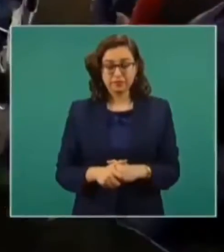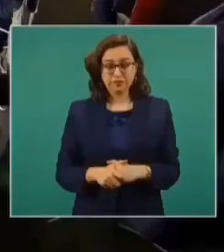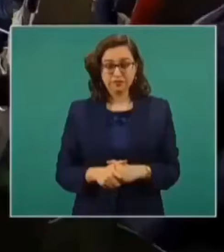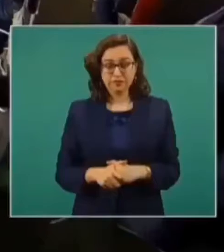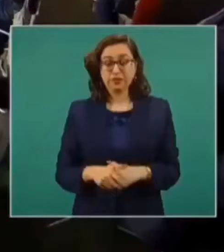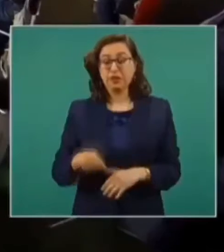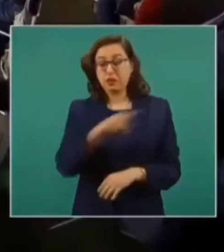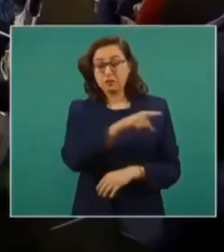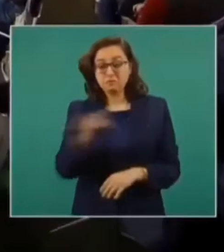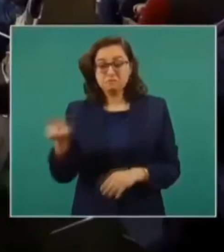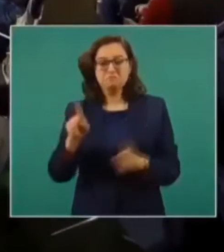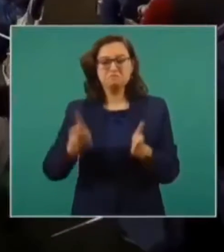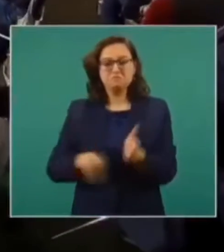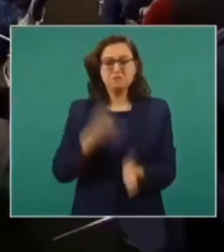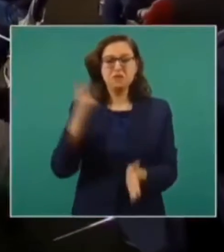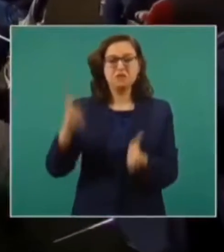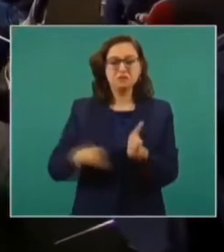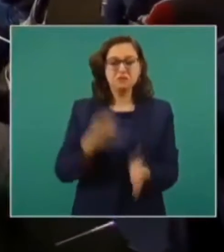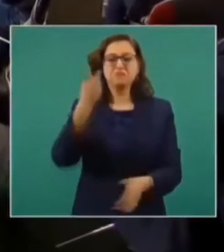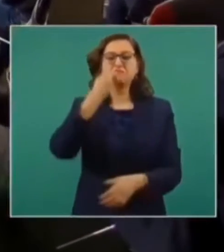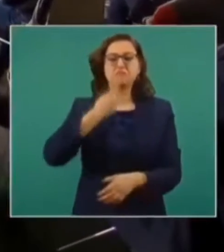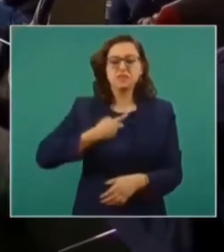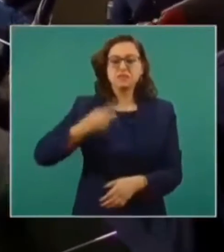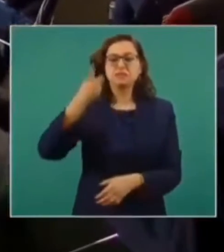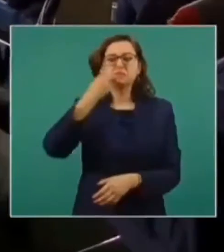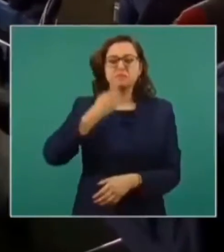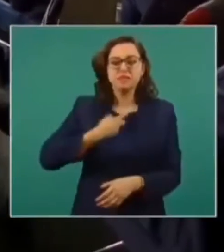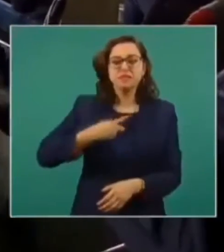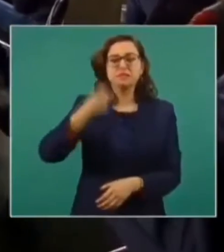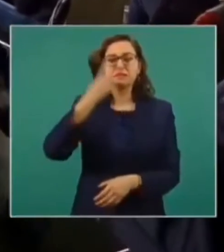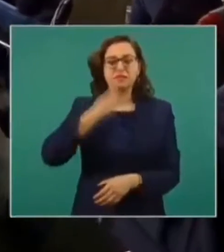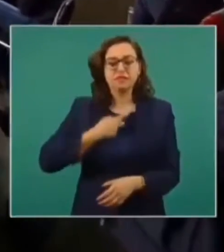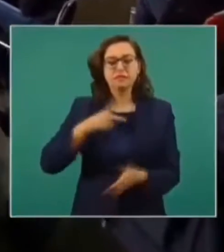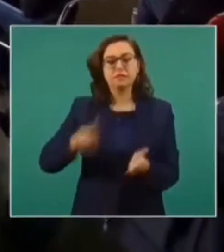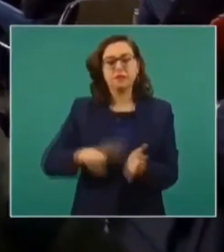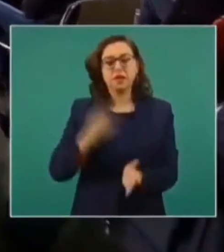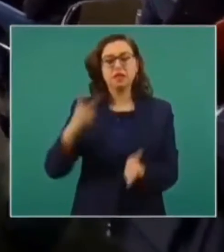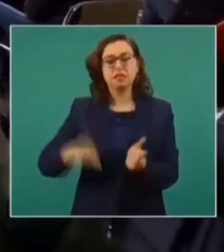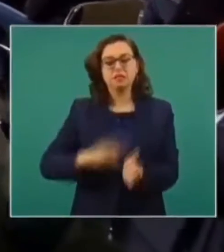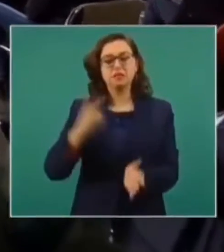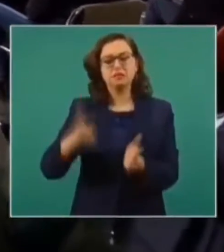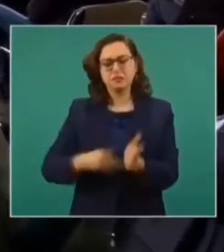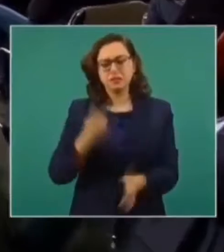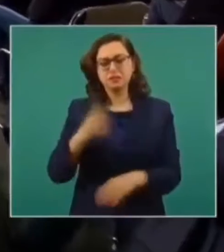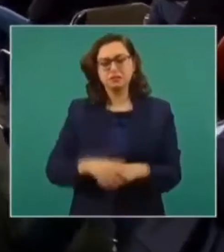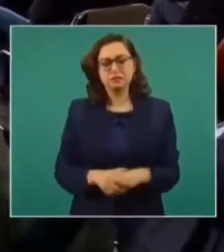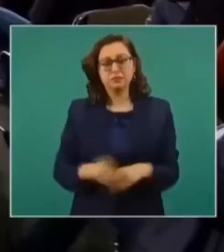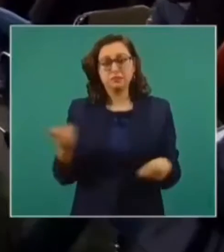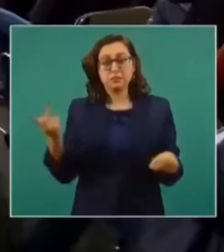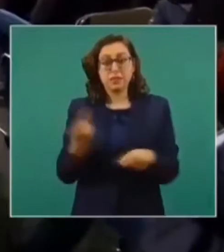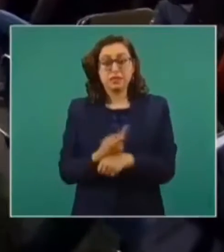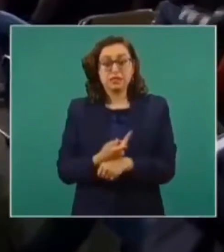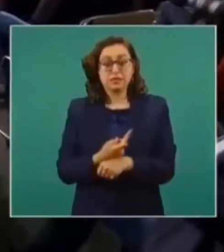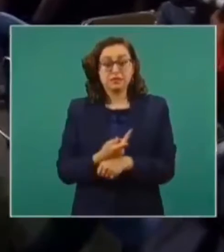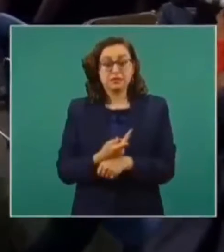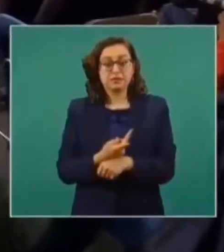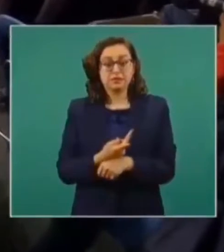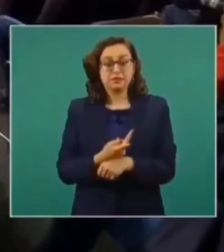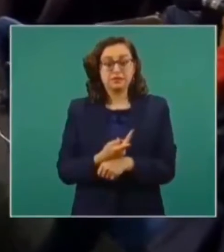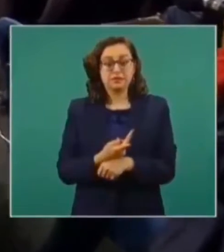me repetían? Porque llegó el momento en que no podíamos salir,